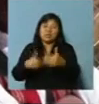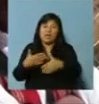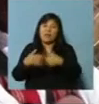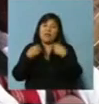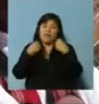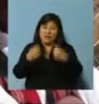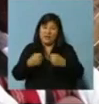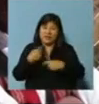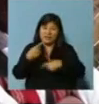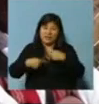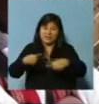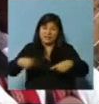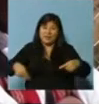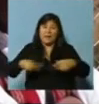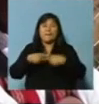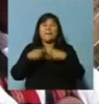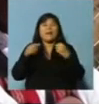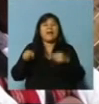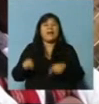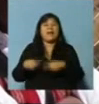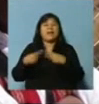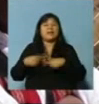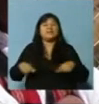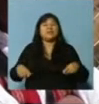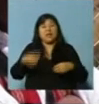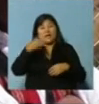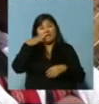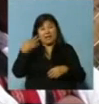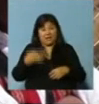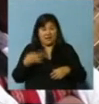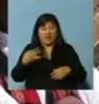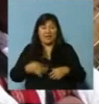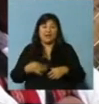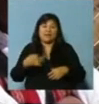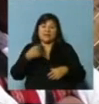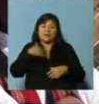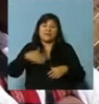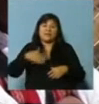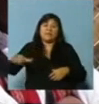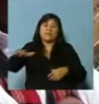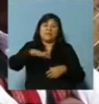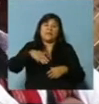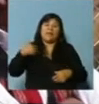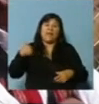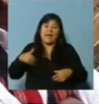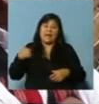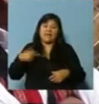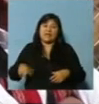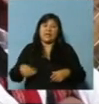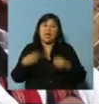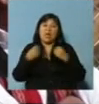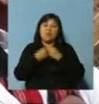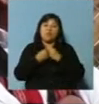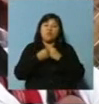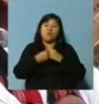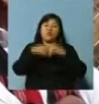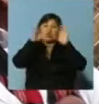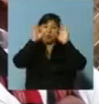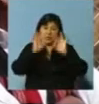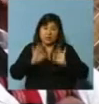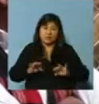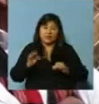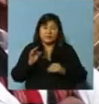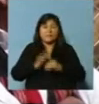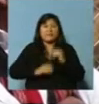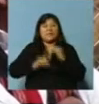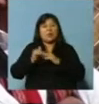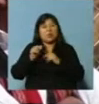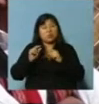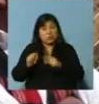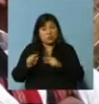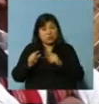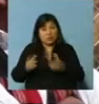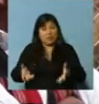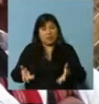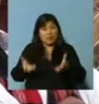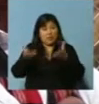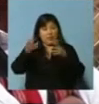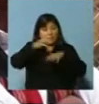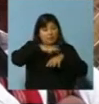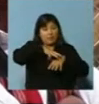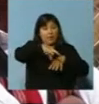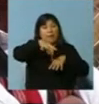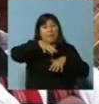fuertemente para que esto sea una realidad en Argentina, ya hay muchos proyectos en construcción, más de 100,